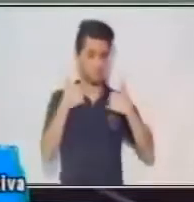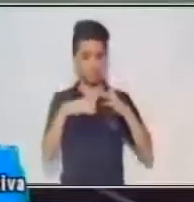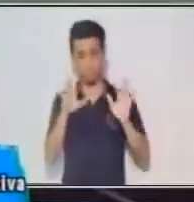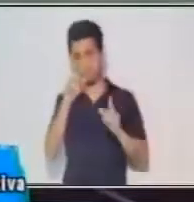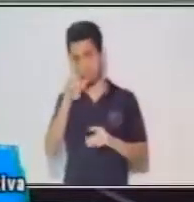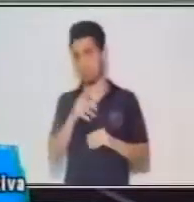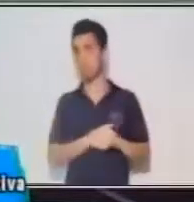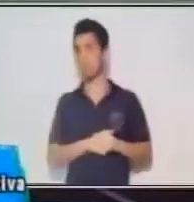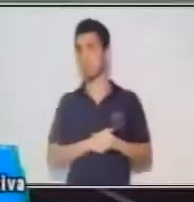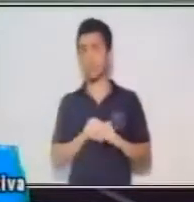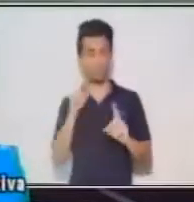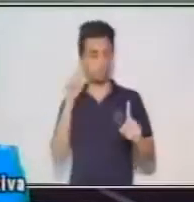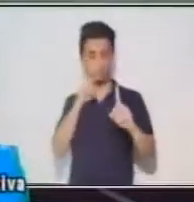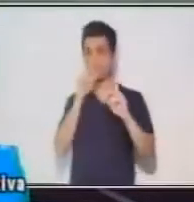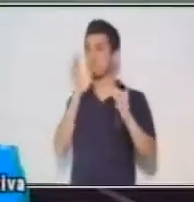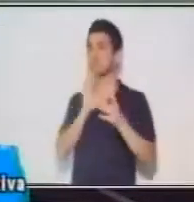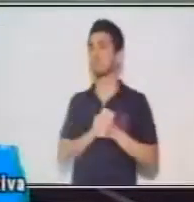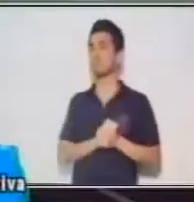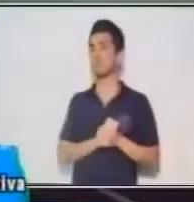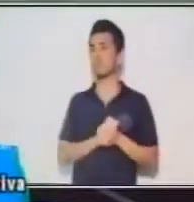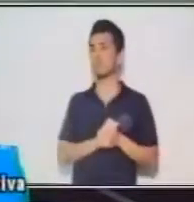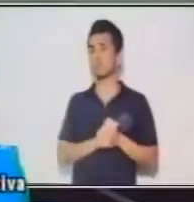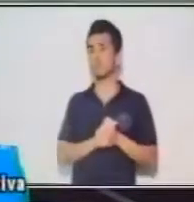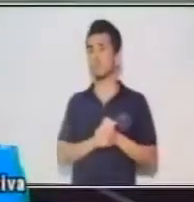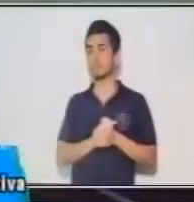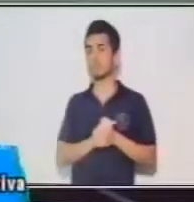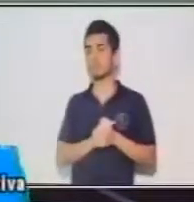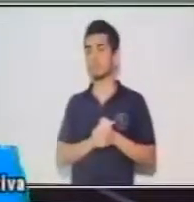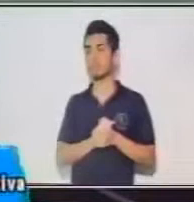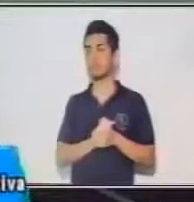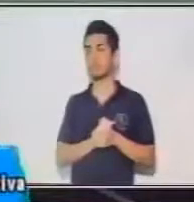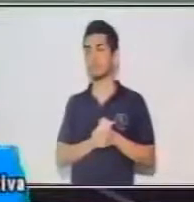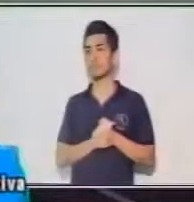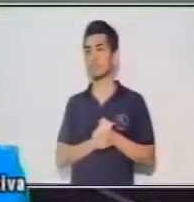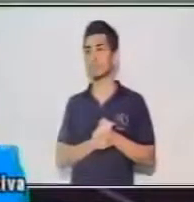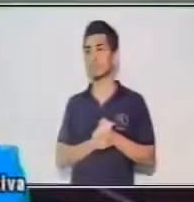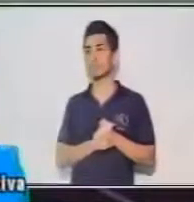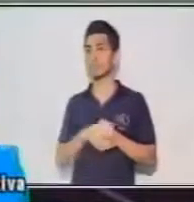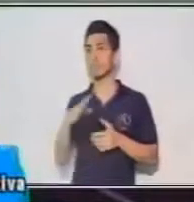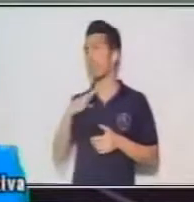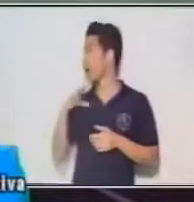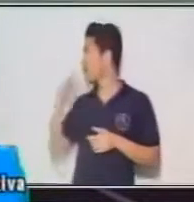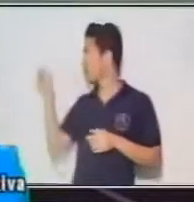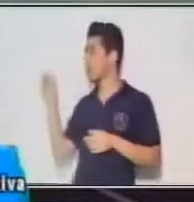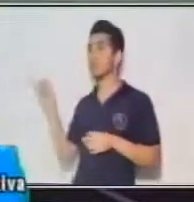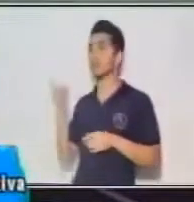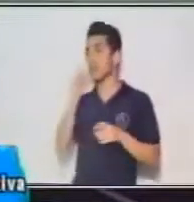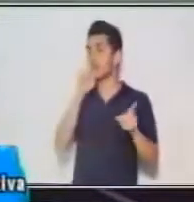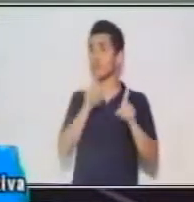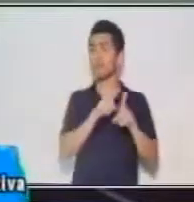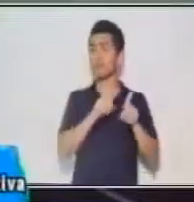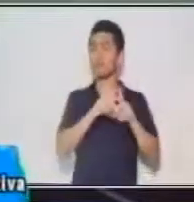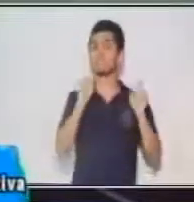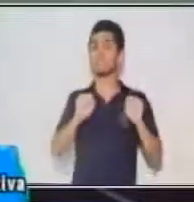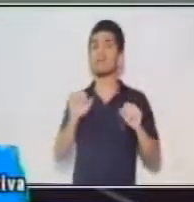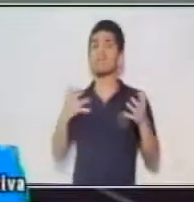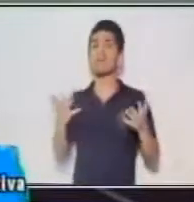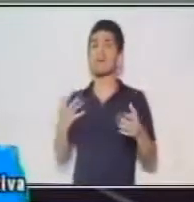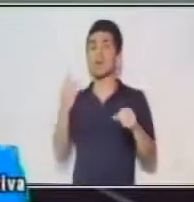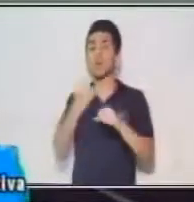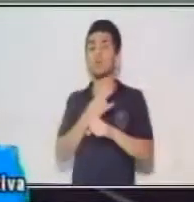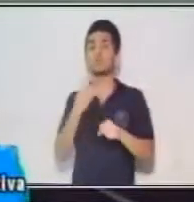hablan directo. Entonces, cuando nosotros tenemos esto, también nos pueden decir que tenemos que